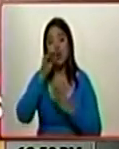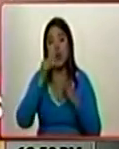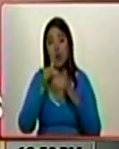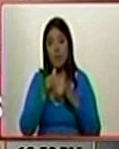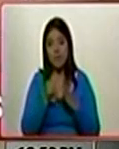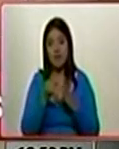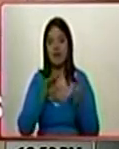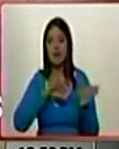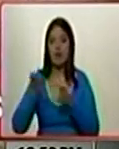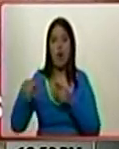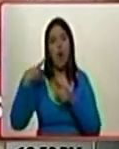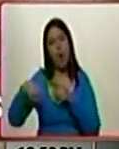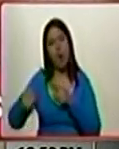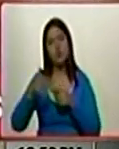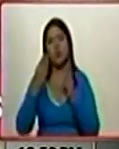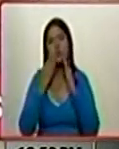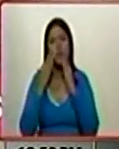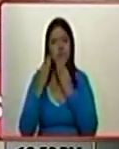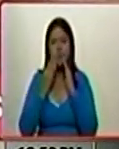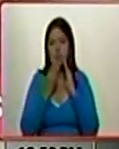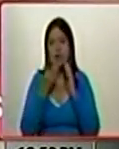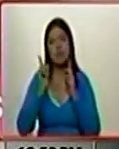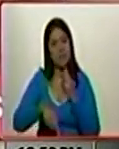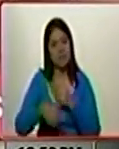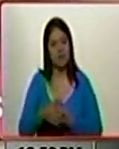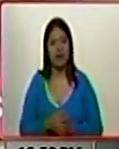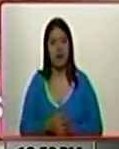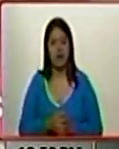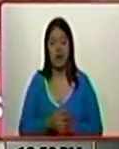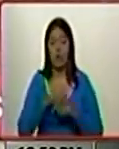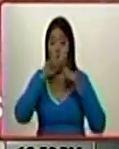toallín, y todo esto da un total de